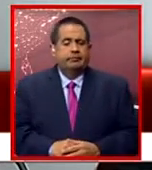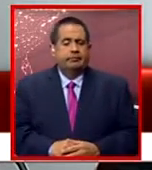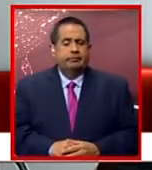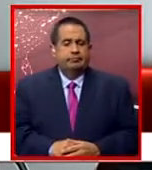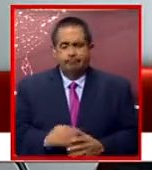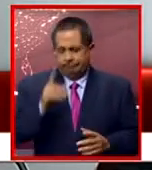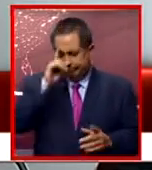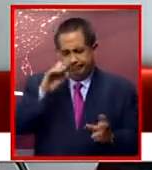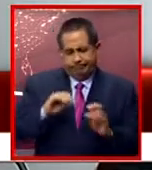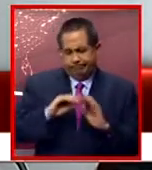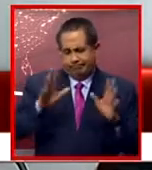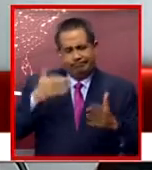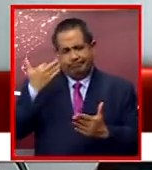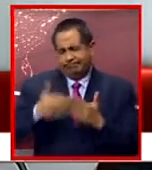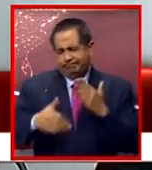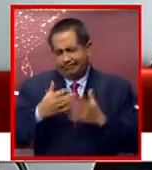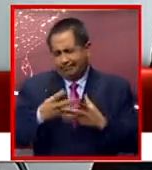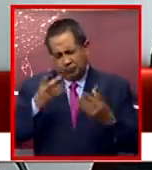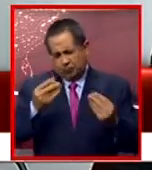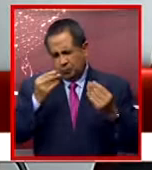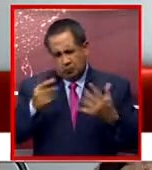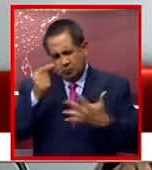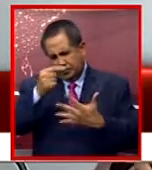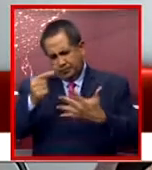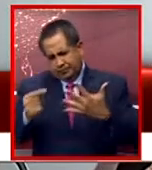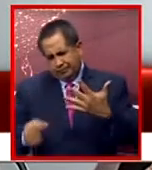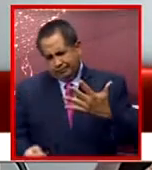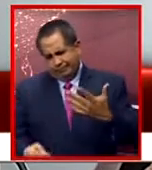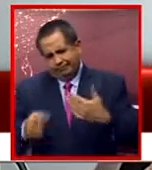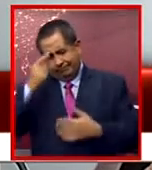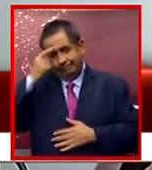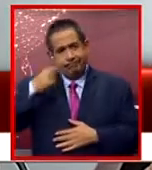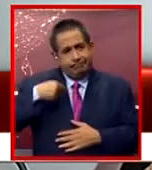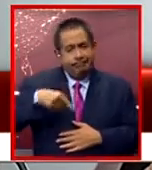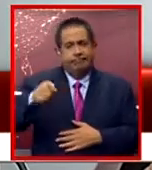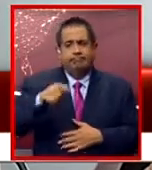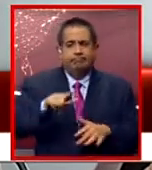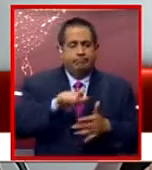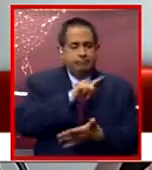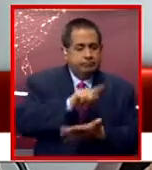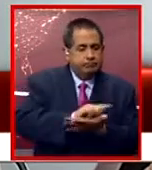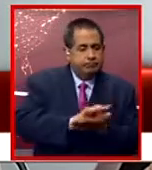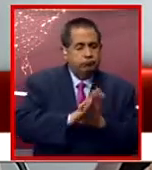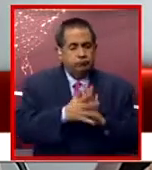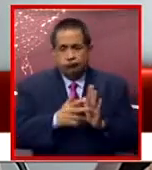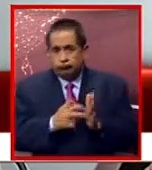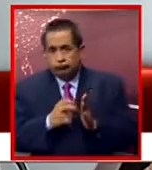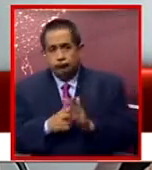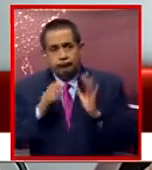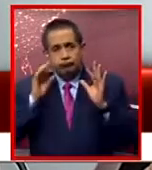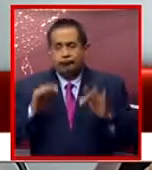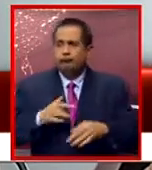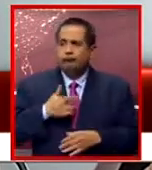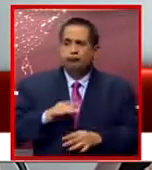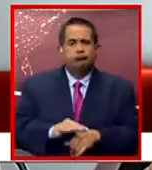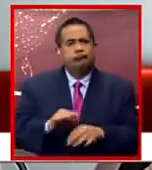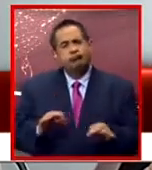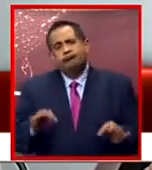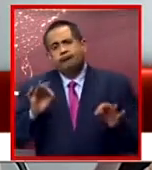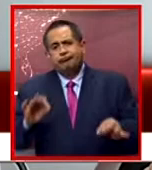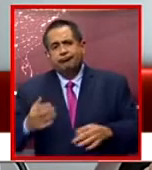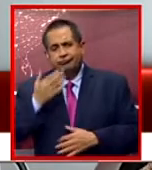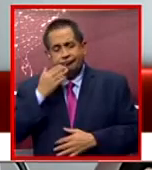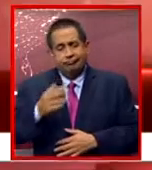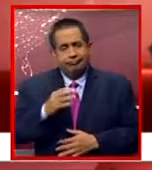Sin duda, falta muchísimo para que esta reforma educativa se sienta, se perciba y además